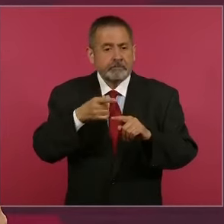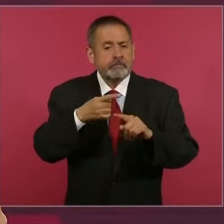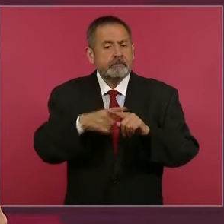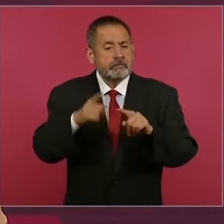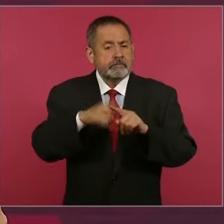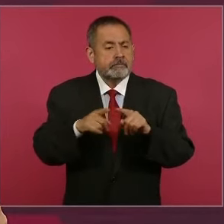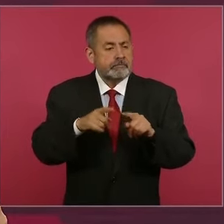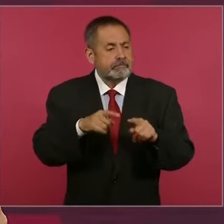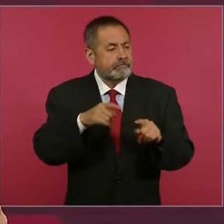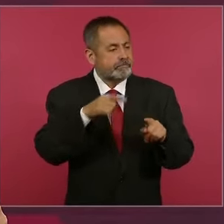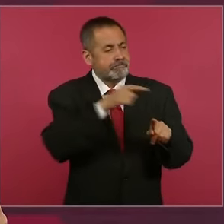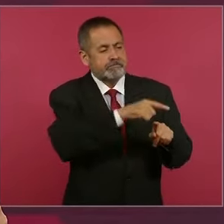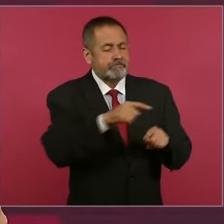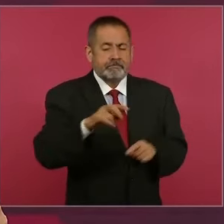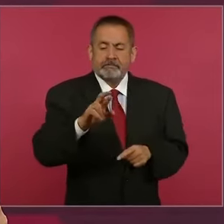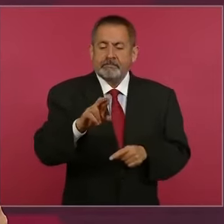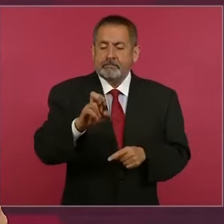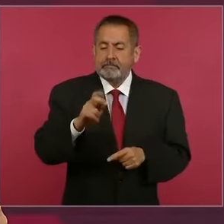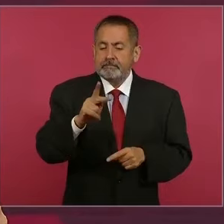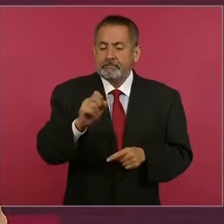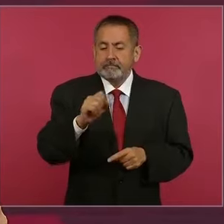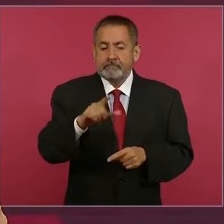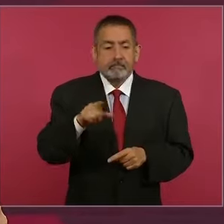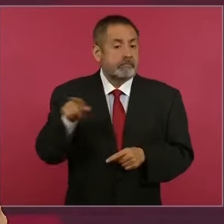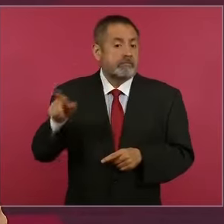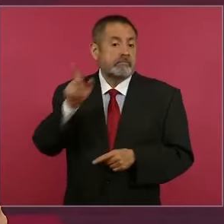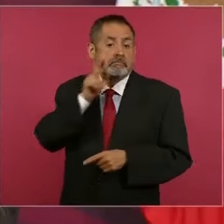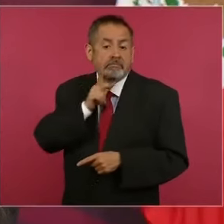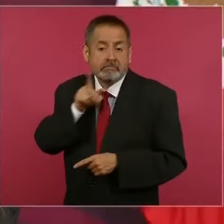empresas de Repsol. Pemex era